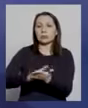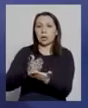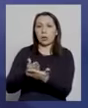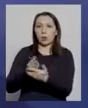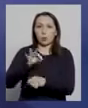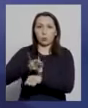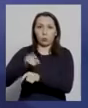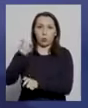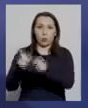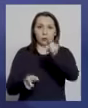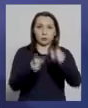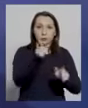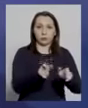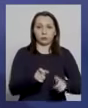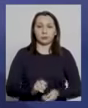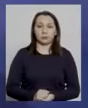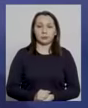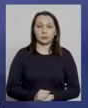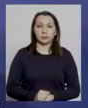las personas.